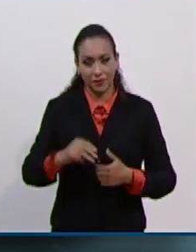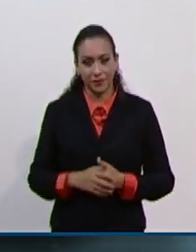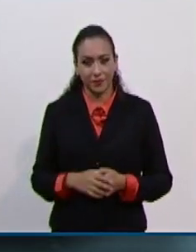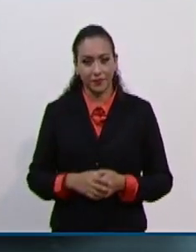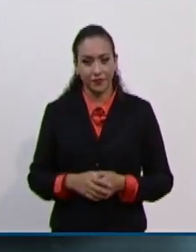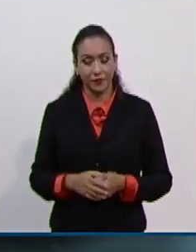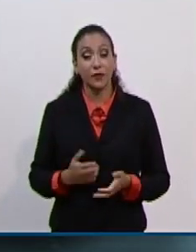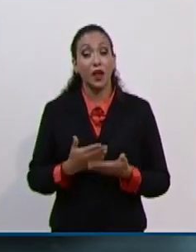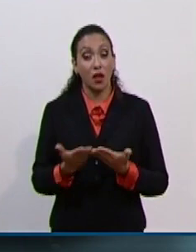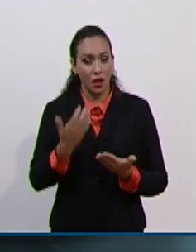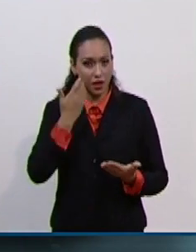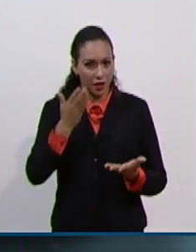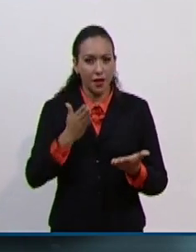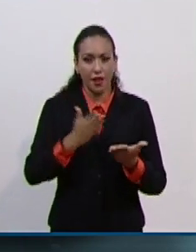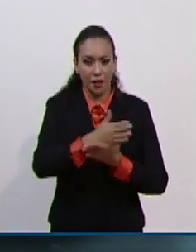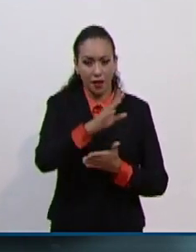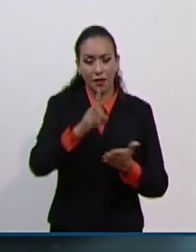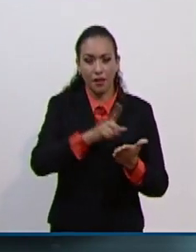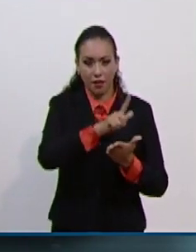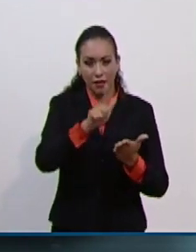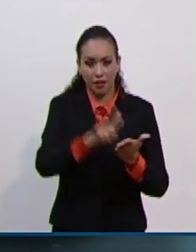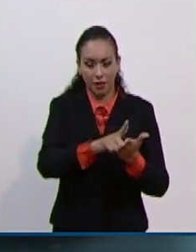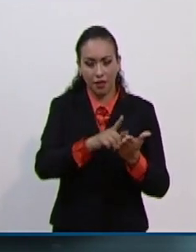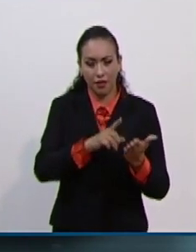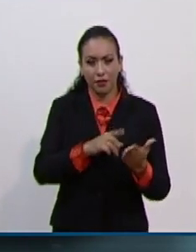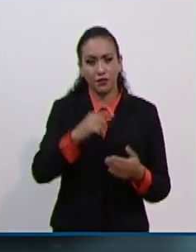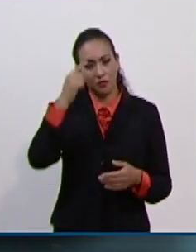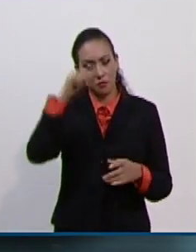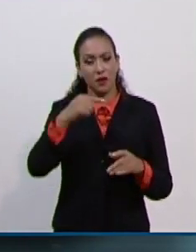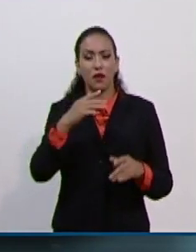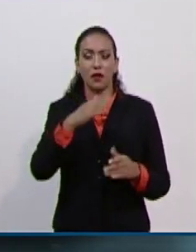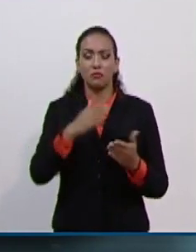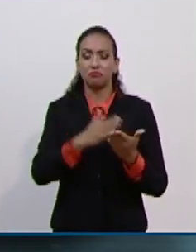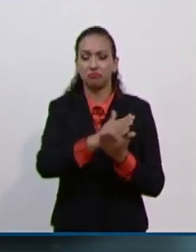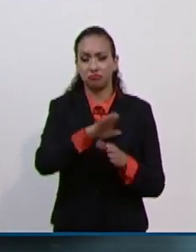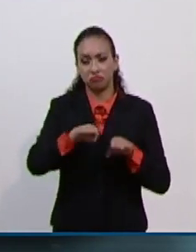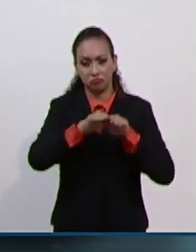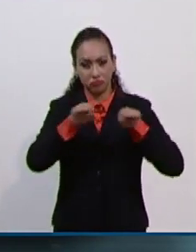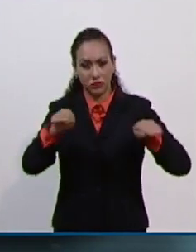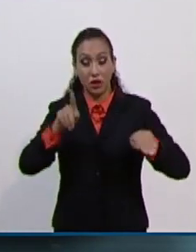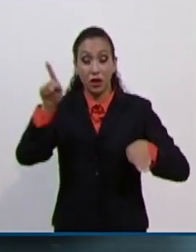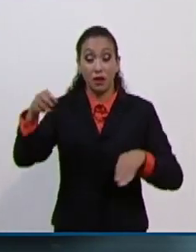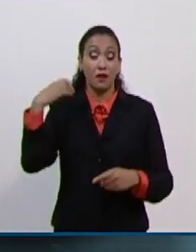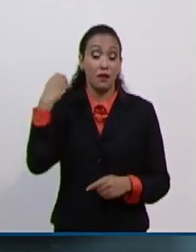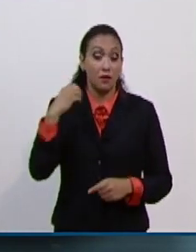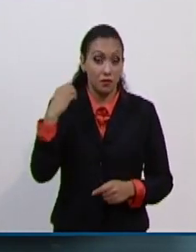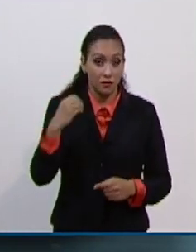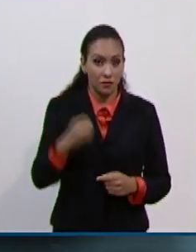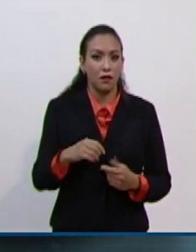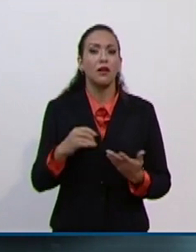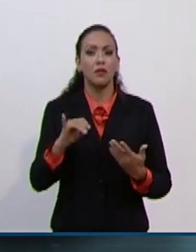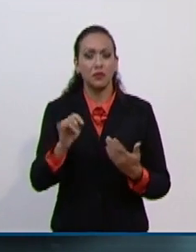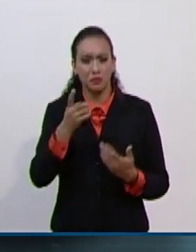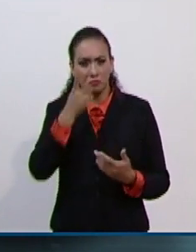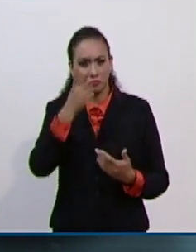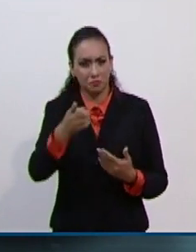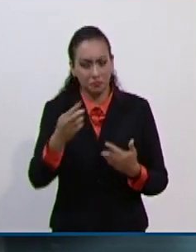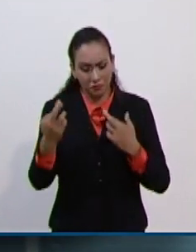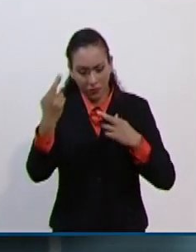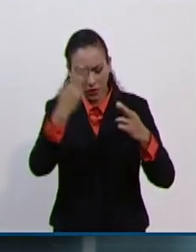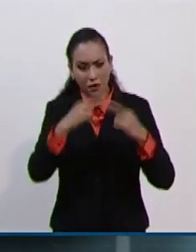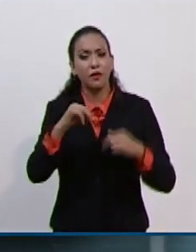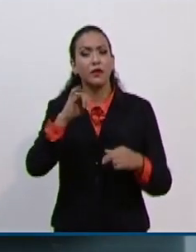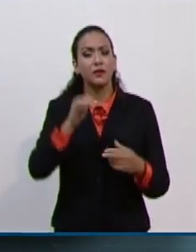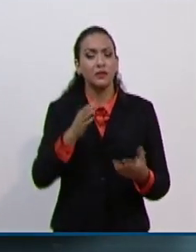efectivo el derecho de acceso a una impartición de justicia igualitaria, el Poder Judicial de Oaxaca se adhirió al Pacto Nacional por la Justicia